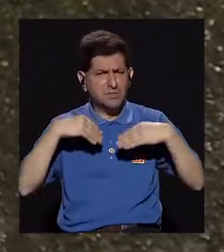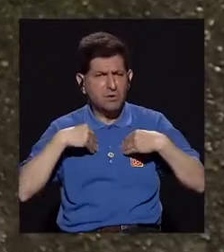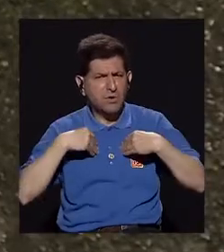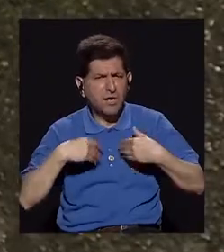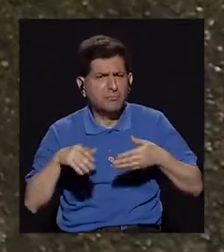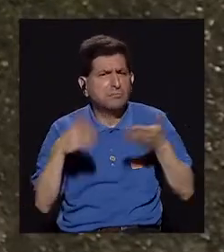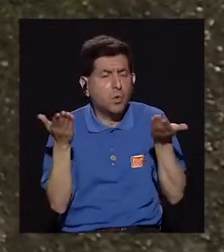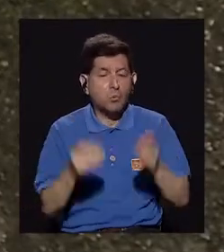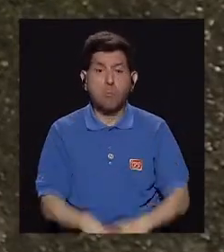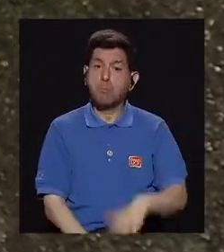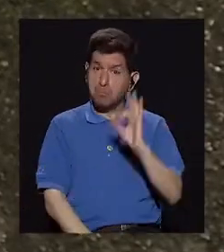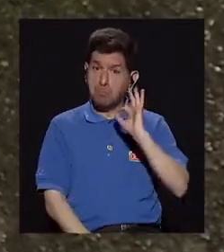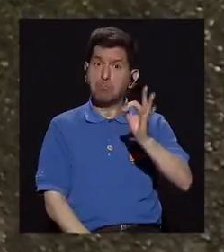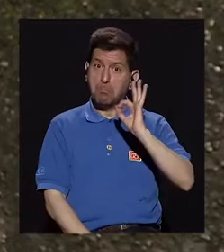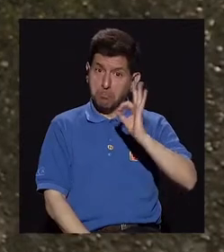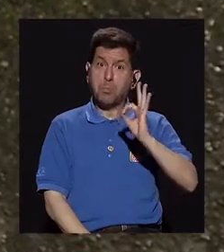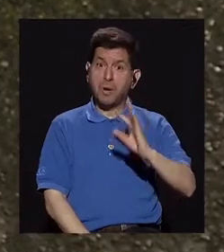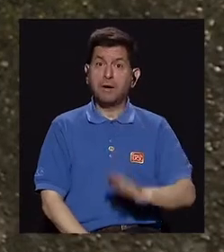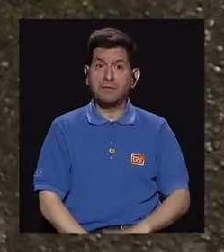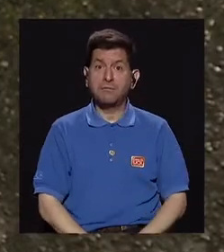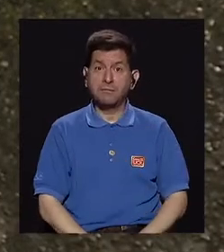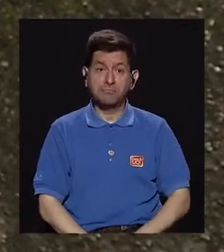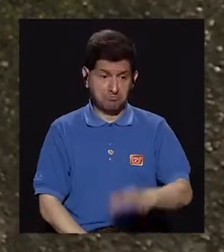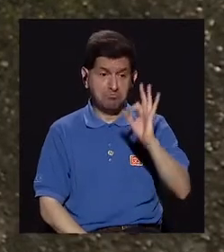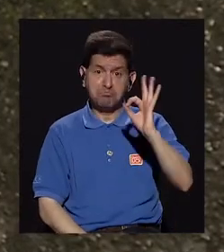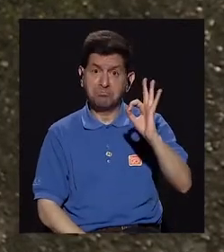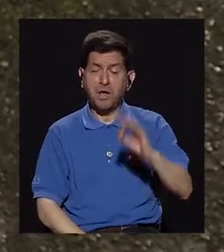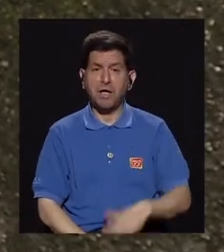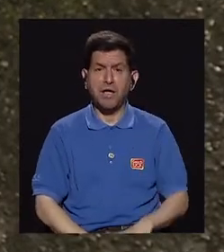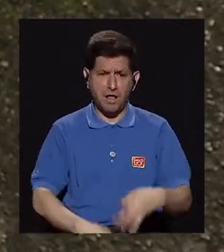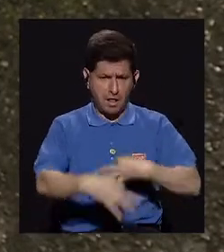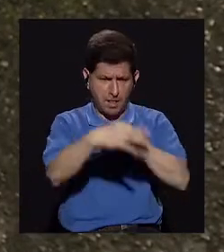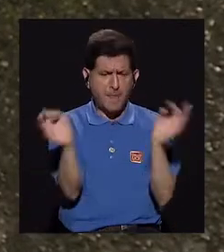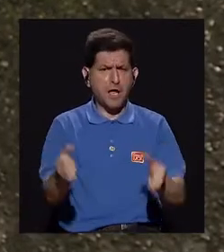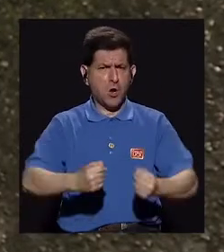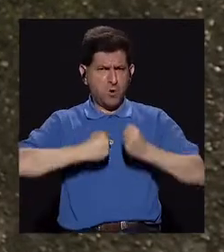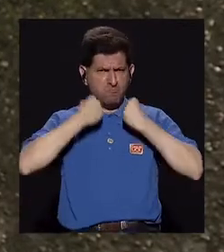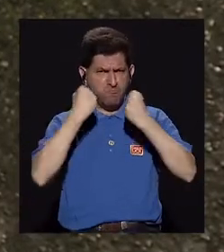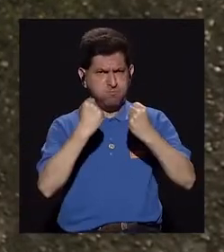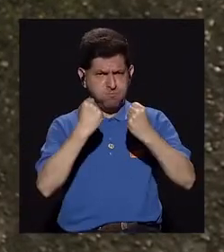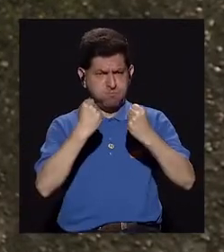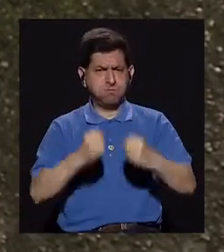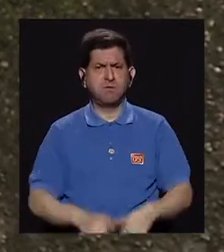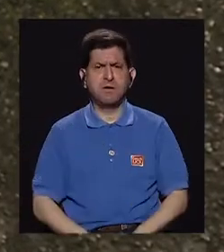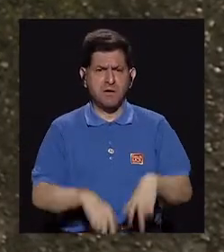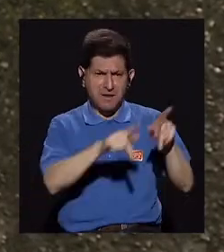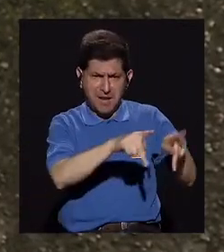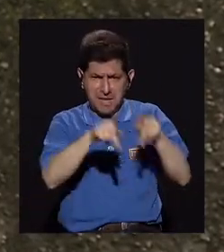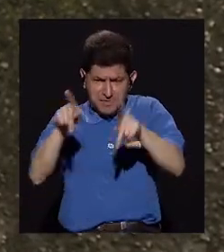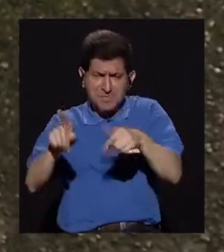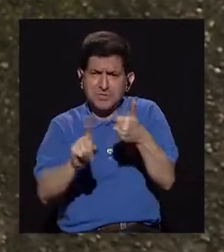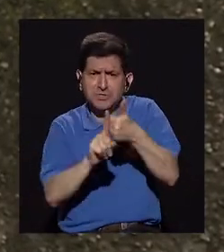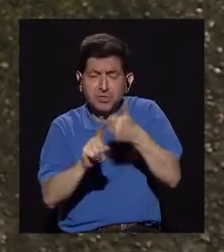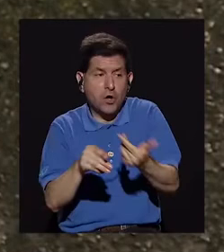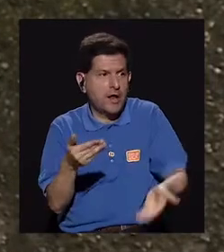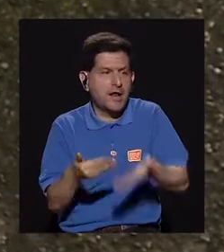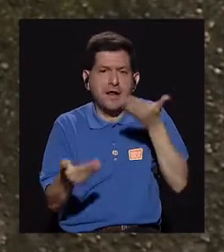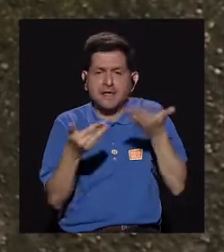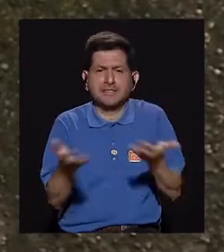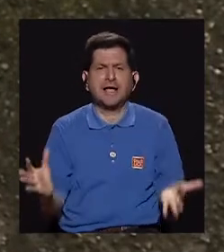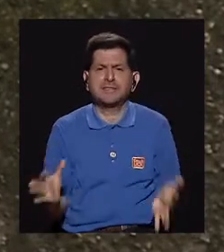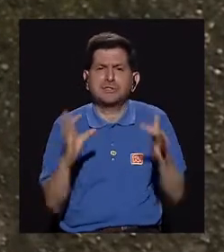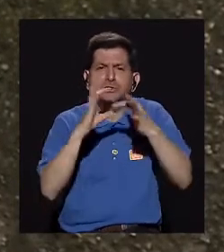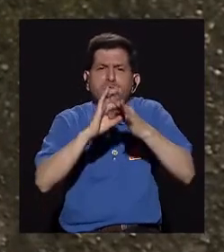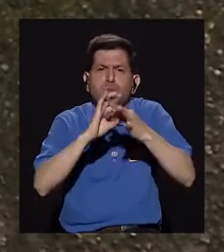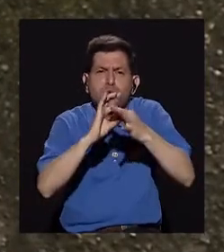los recibe? Pues nos ha ido muy bien, de verdad, nos ha ido muy bien. Es un taller muy intenso. La gente que lo lleva casi que